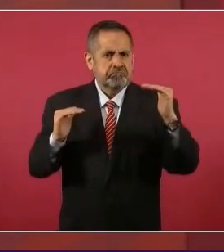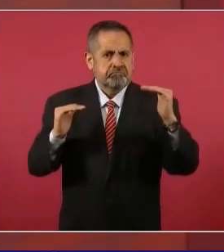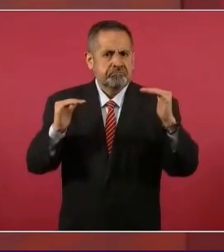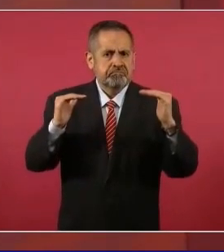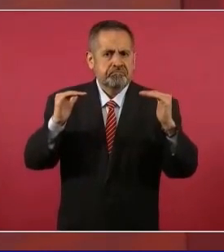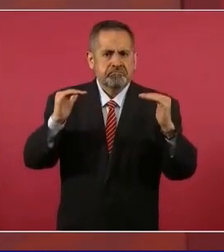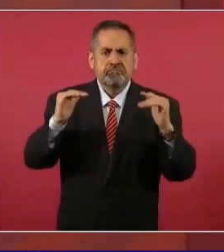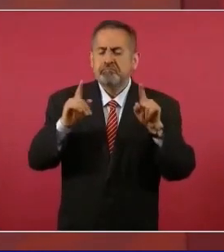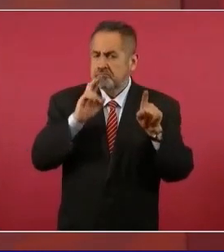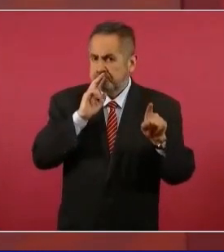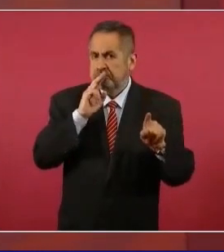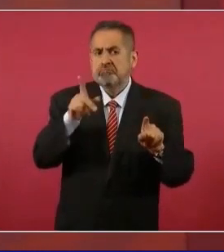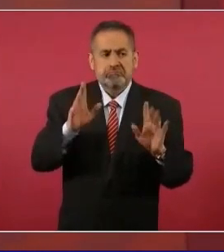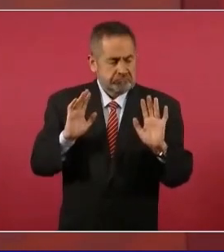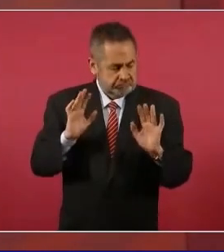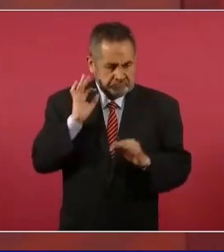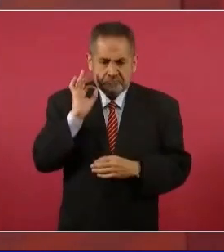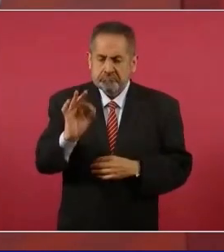con relación al dólar,